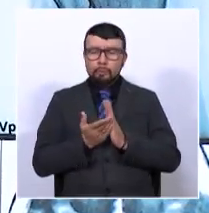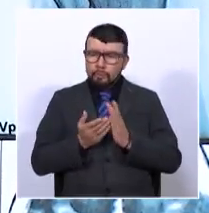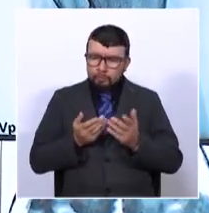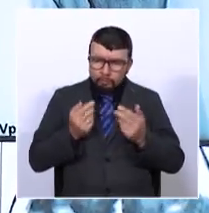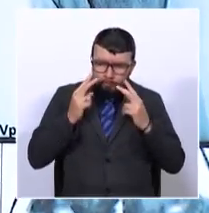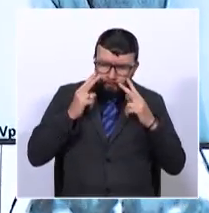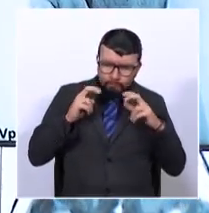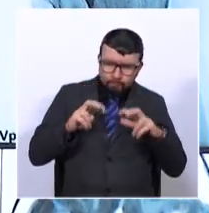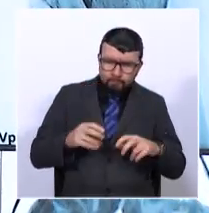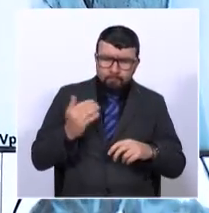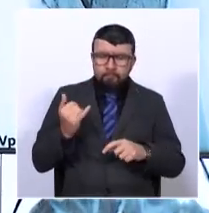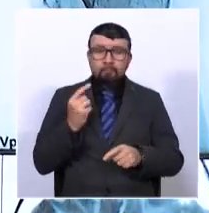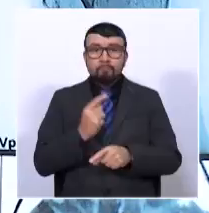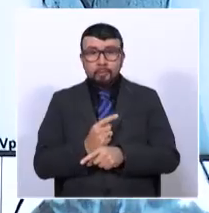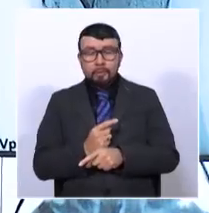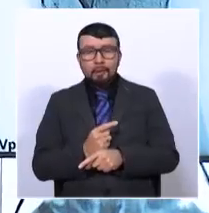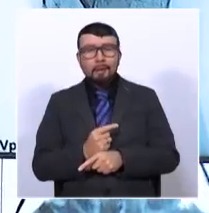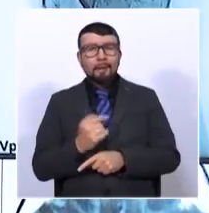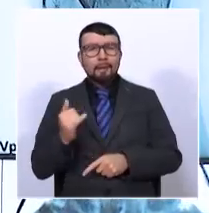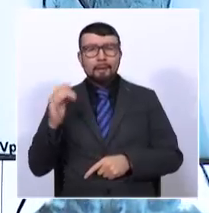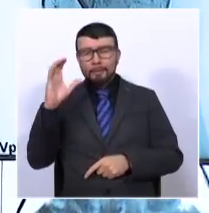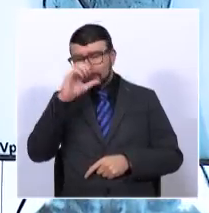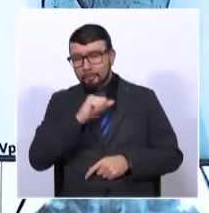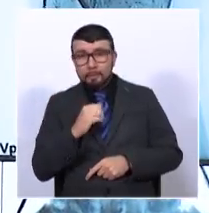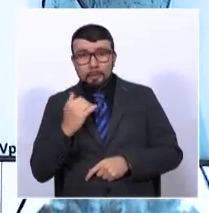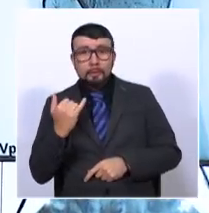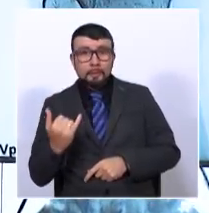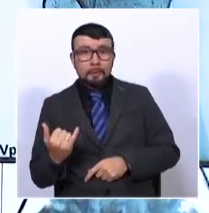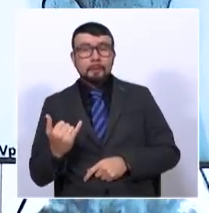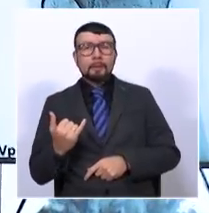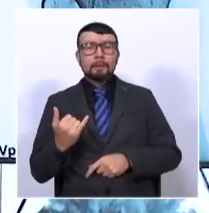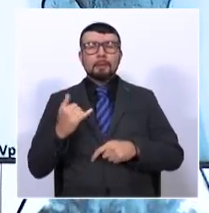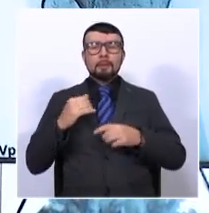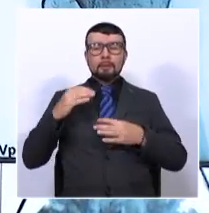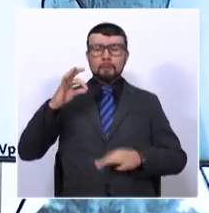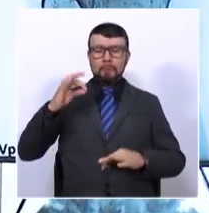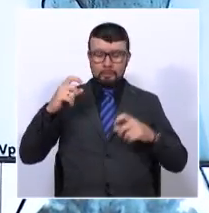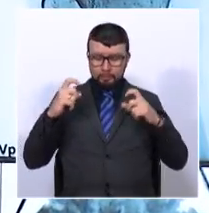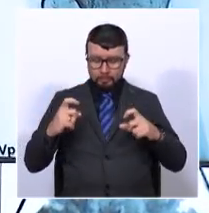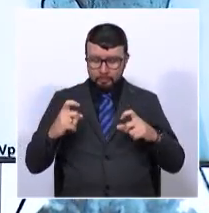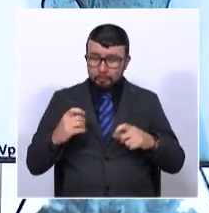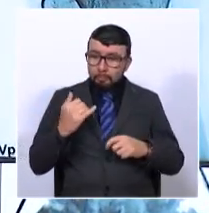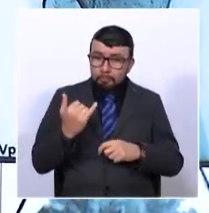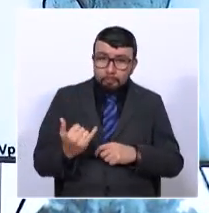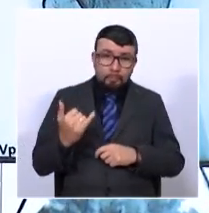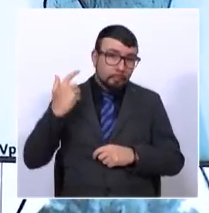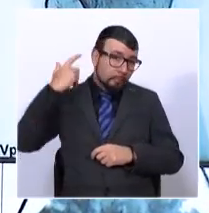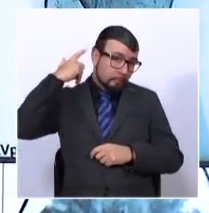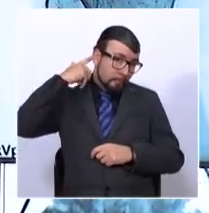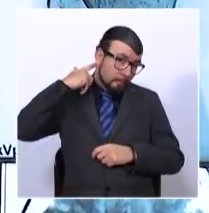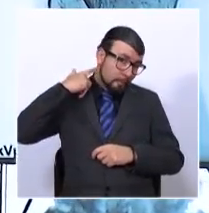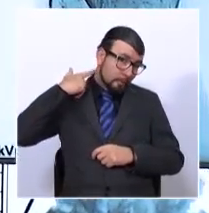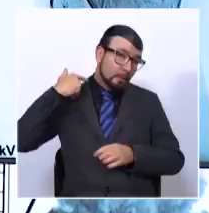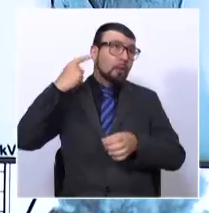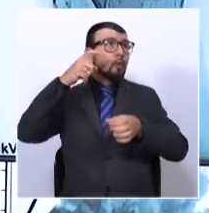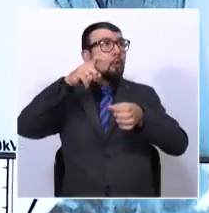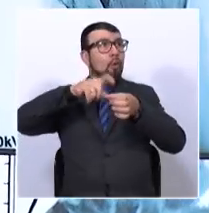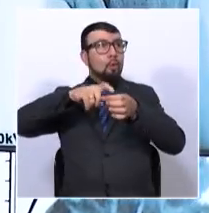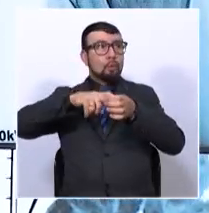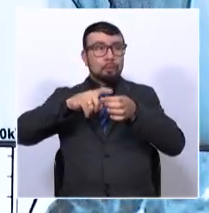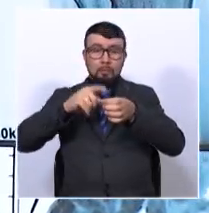hicieron esta radiografía y encontraron que la columna cervical, en vez de tener esta